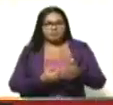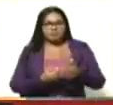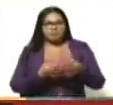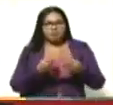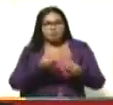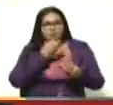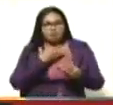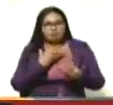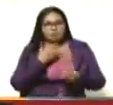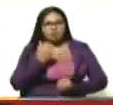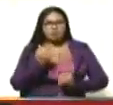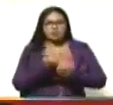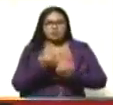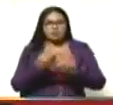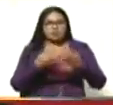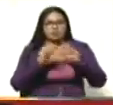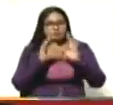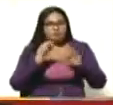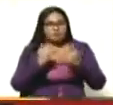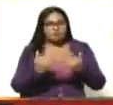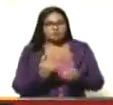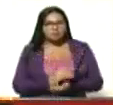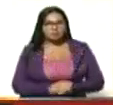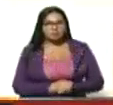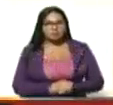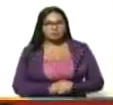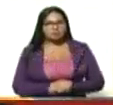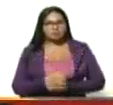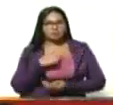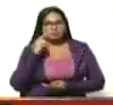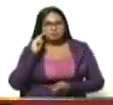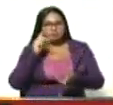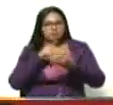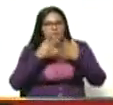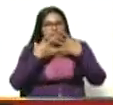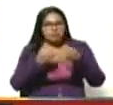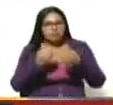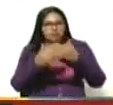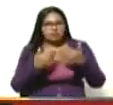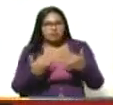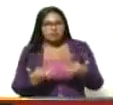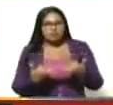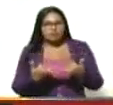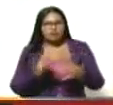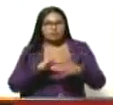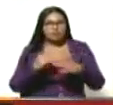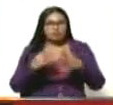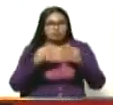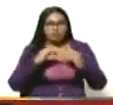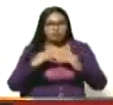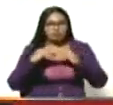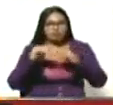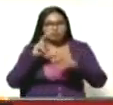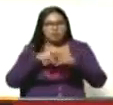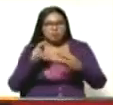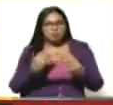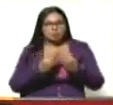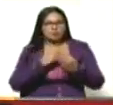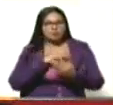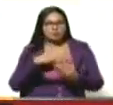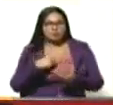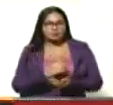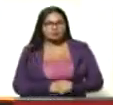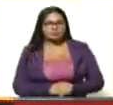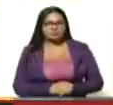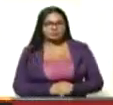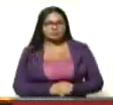y brindar un impacto global y de entendimiento de que somos uno y que todos nos necesitamos a nosotros. I am very